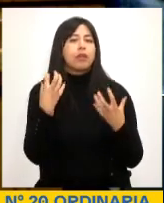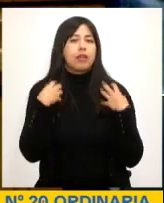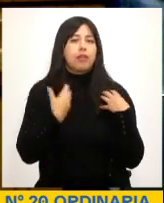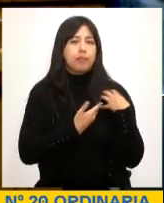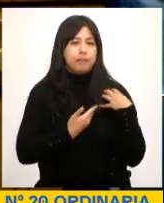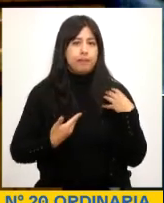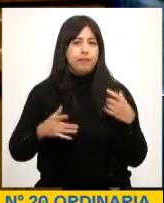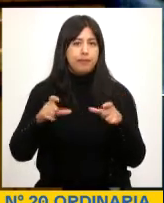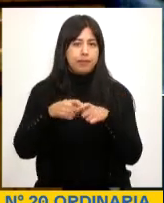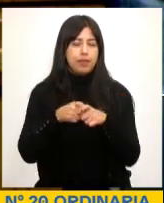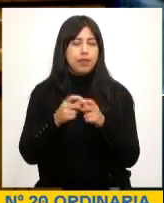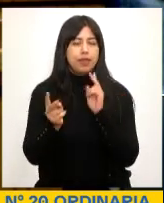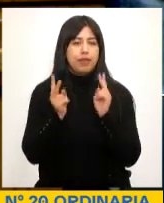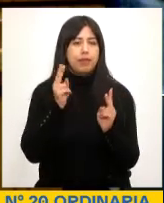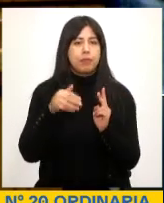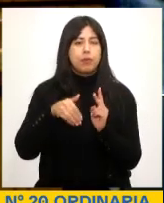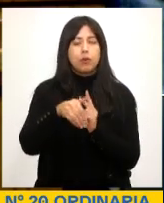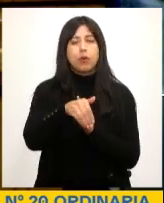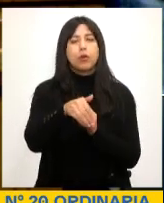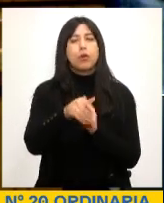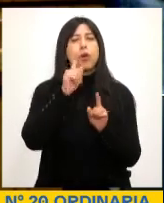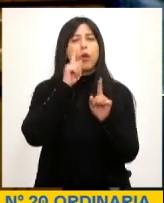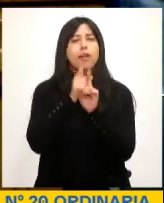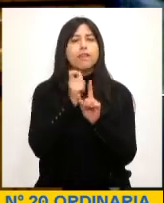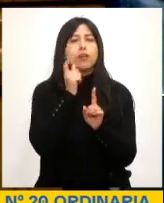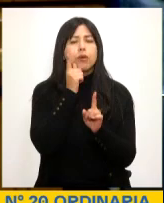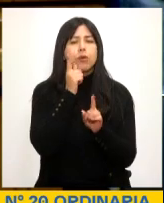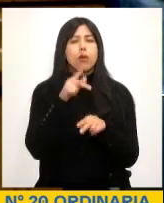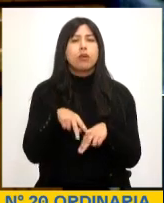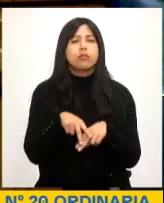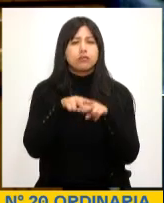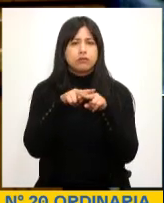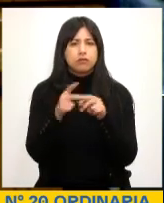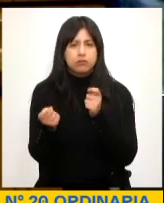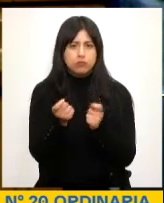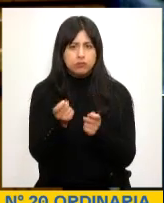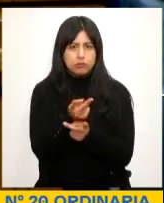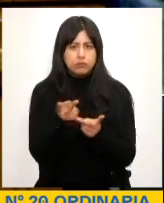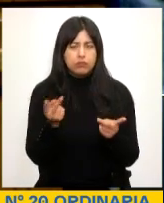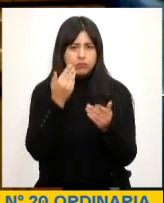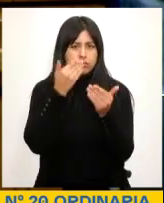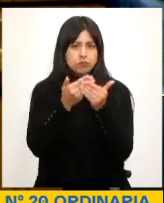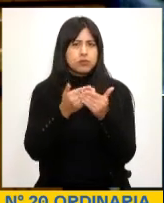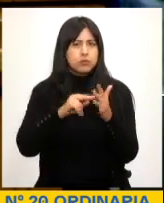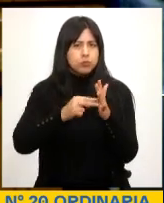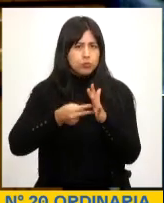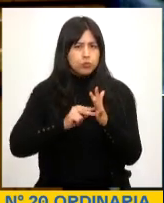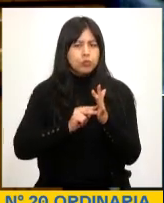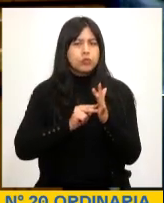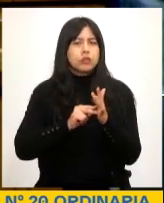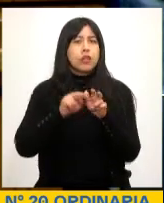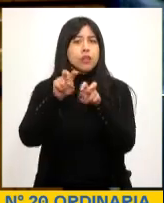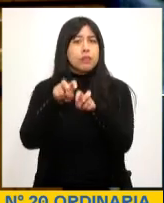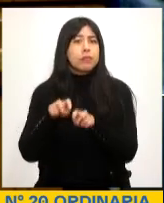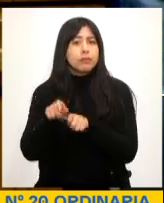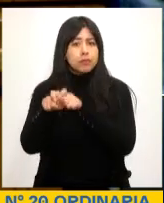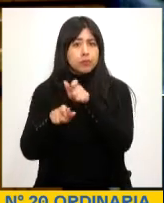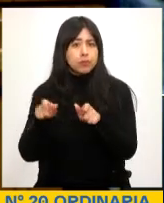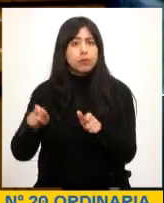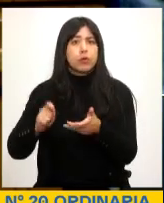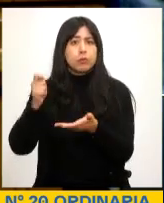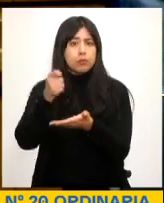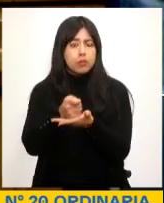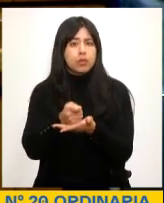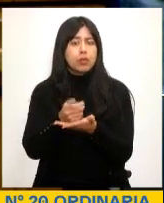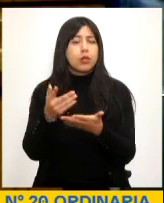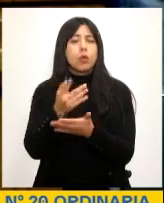disponer de recursos públicos para enfrentar la compleja coyuntura económica y sanitaria del transporte remunerado de pasajeros mediante la implementación de